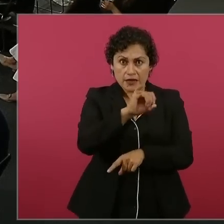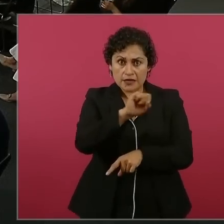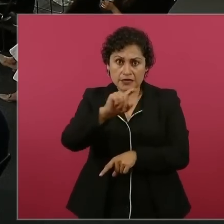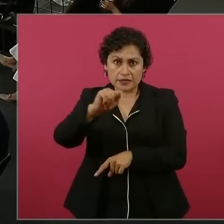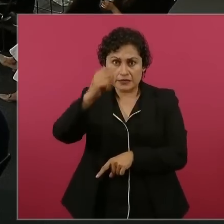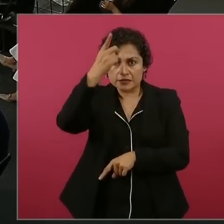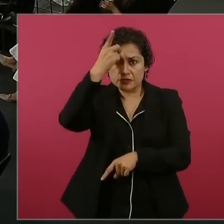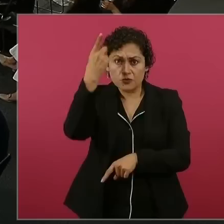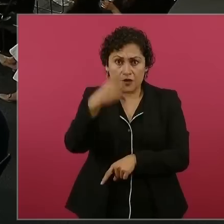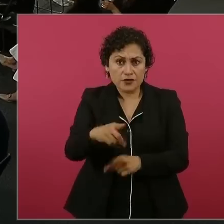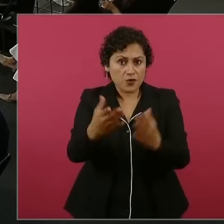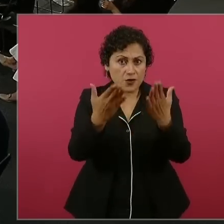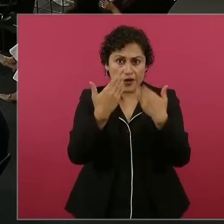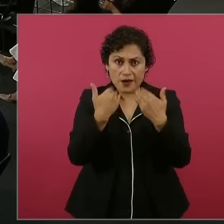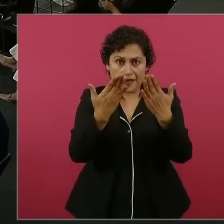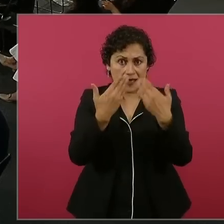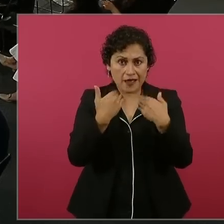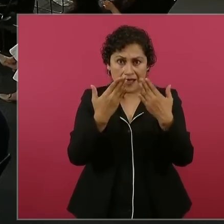todo privatizado.